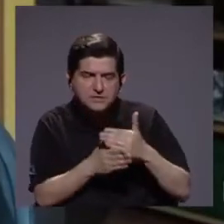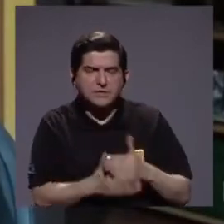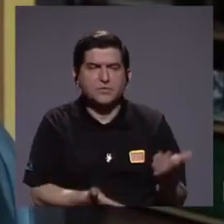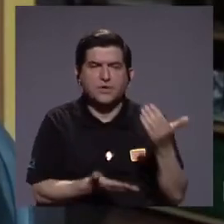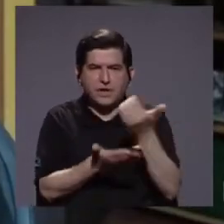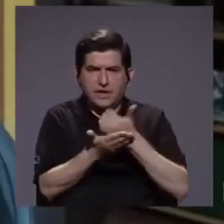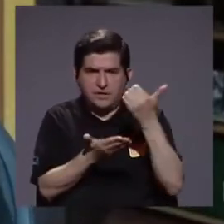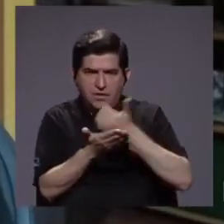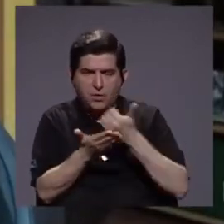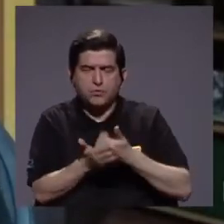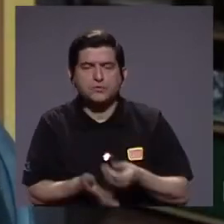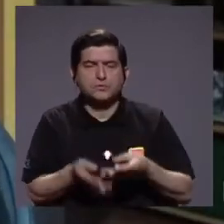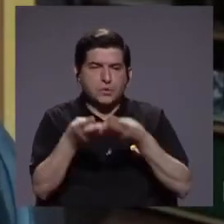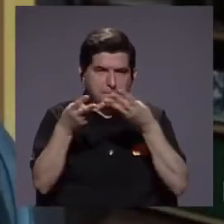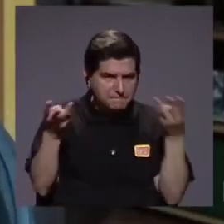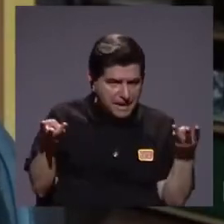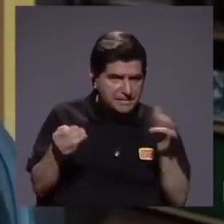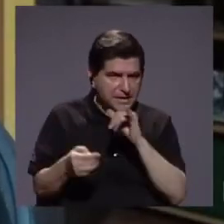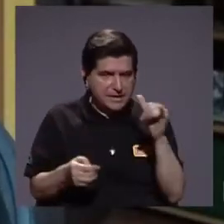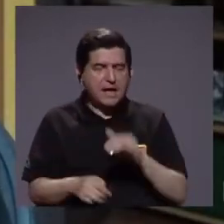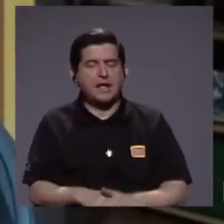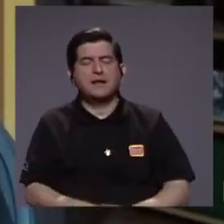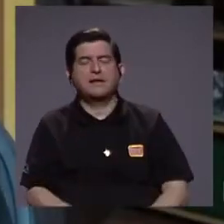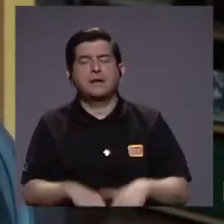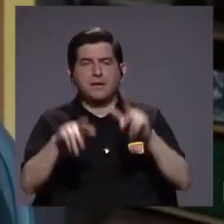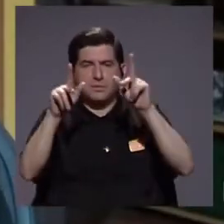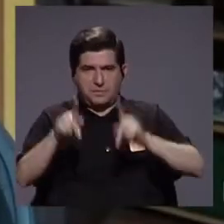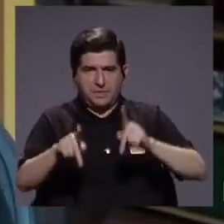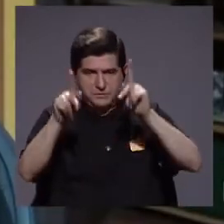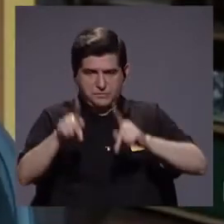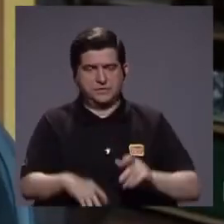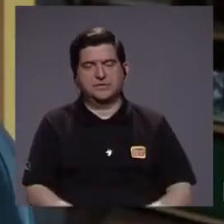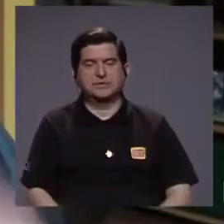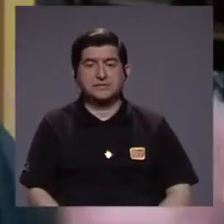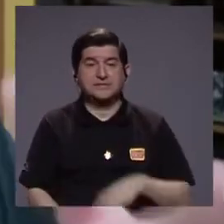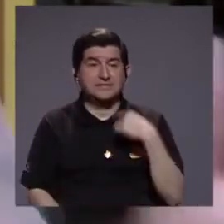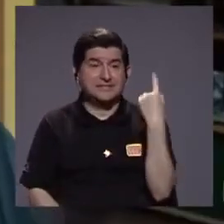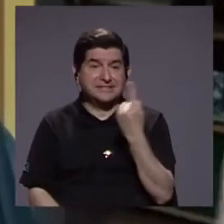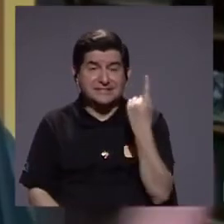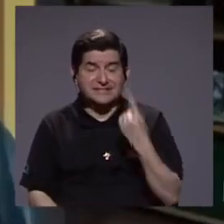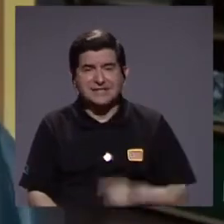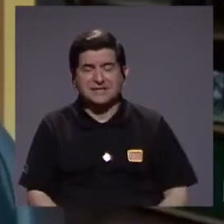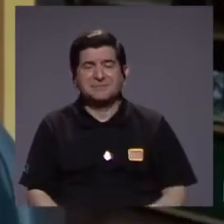los recursos, tanto materiales como de talento humano, que siempre